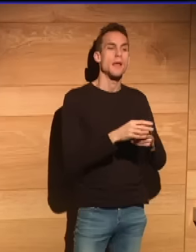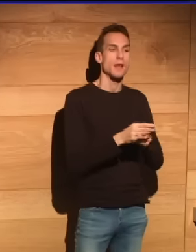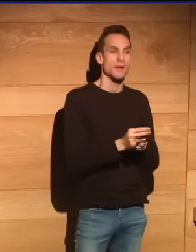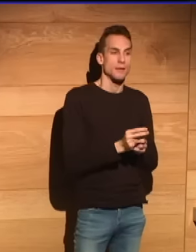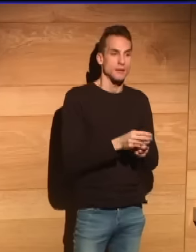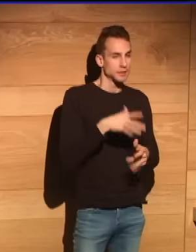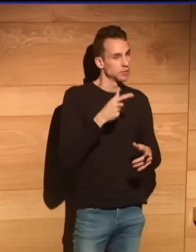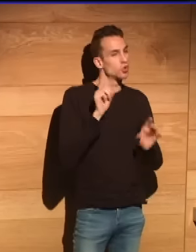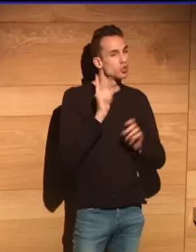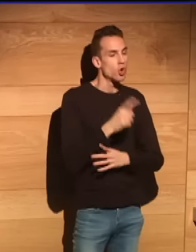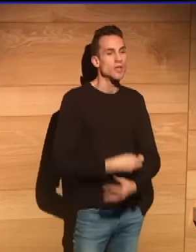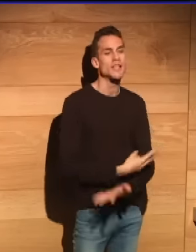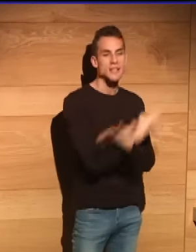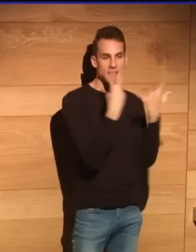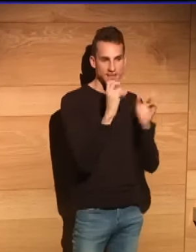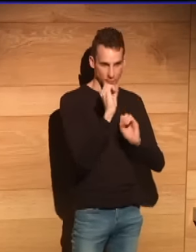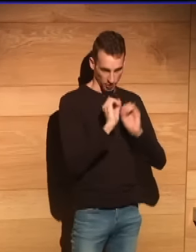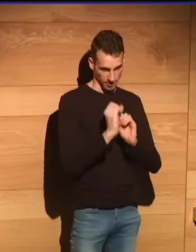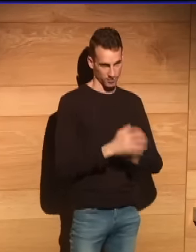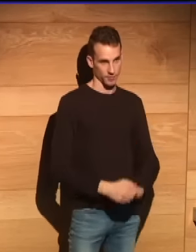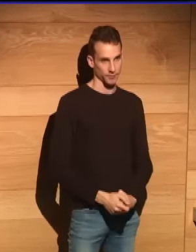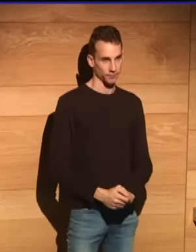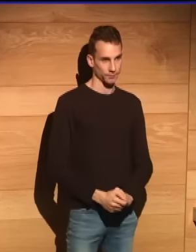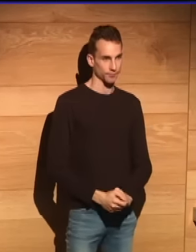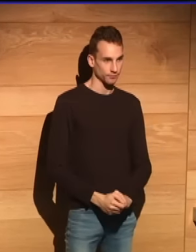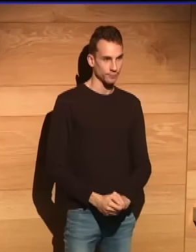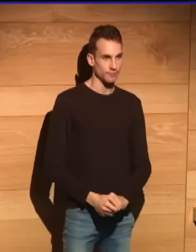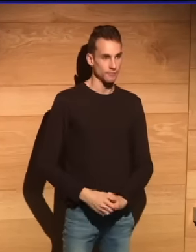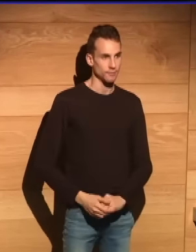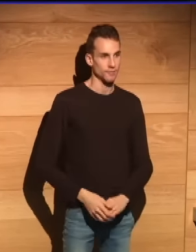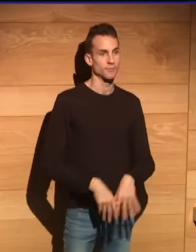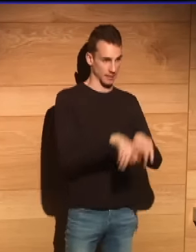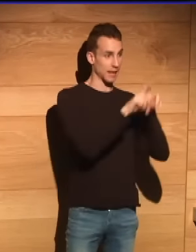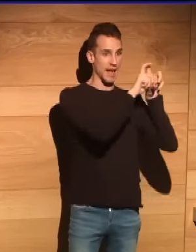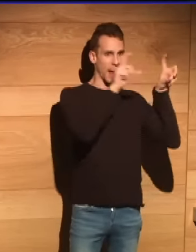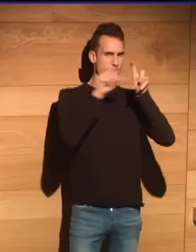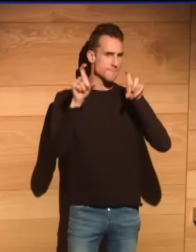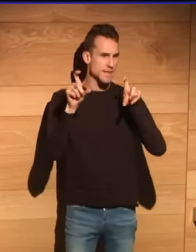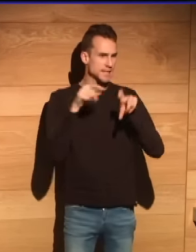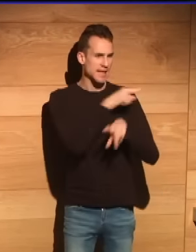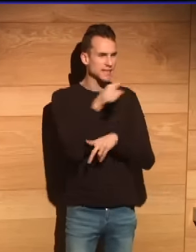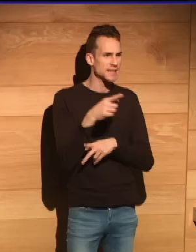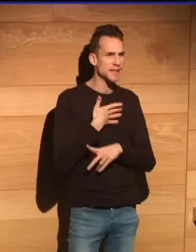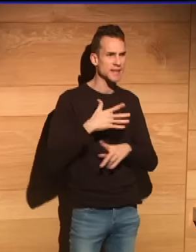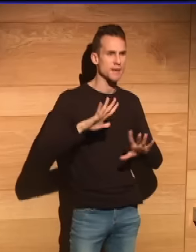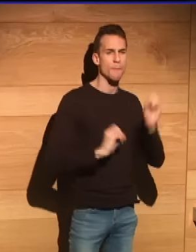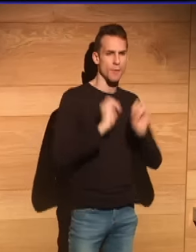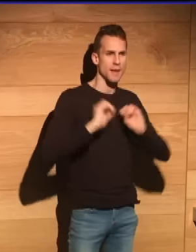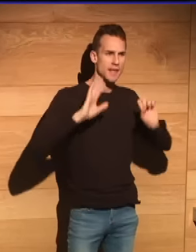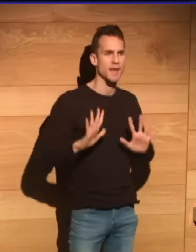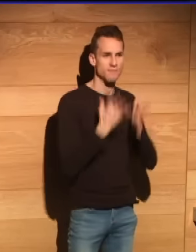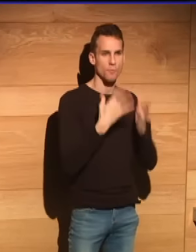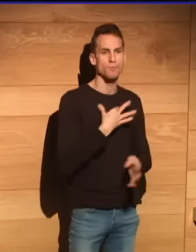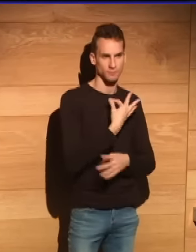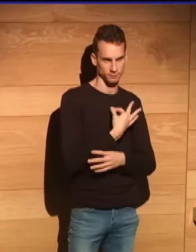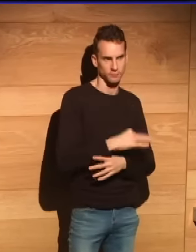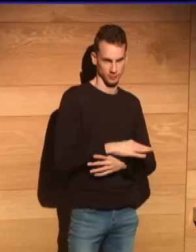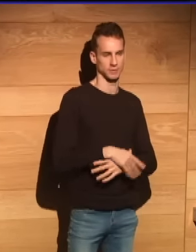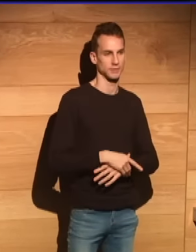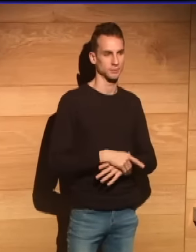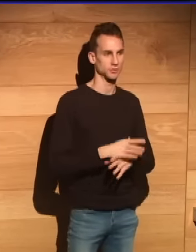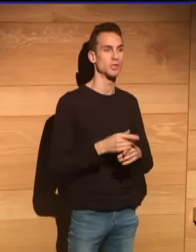un 17%. Siendo como son empresas con mayor probabilidad de supervivencia, es decir, el índice de mortalidad de las empresas lideradas por